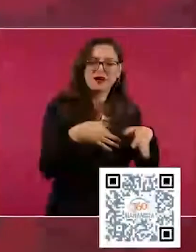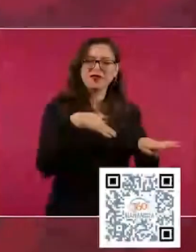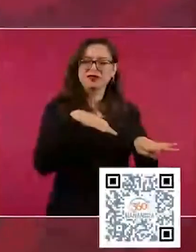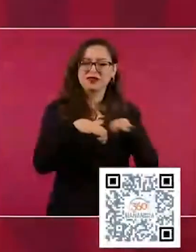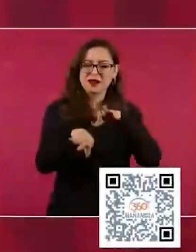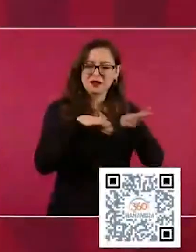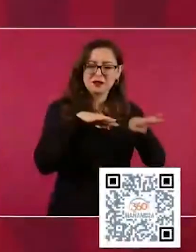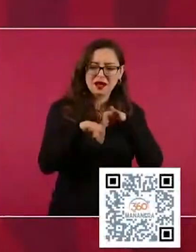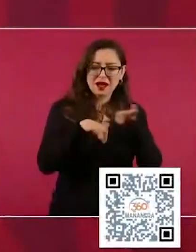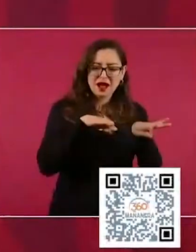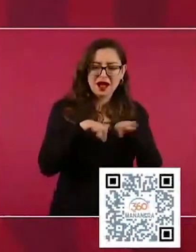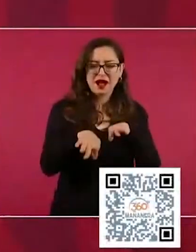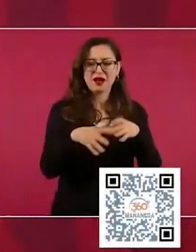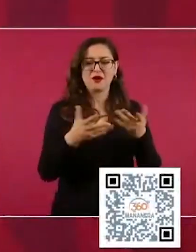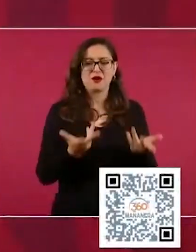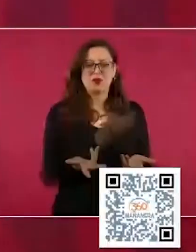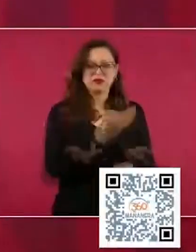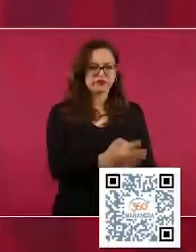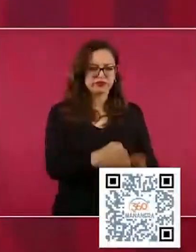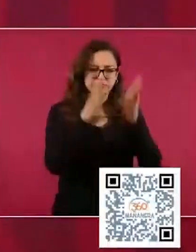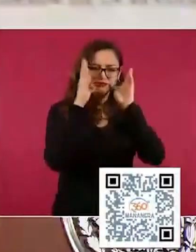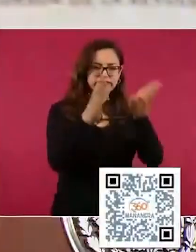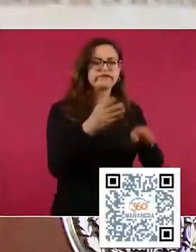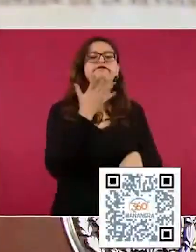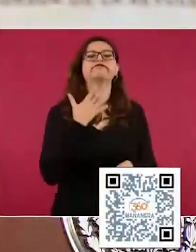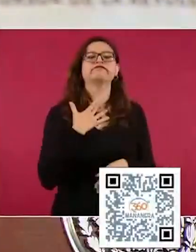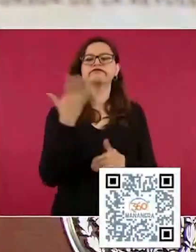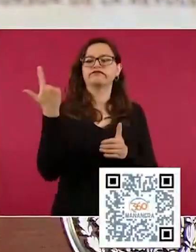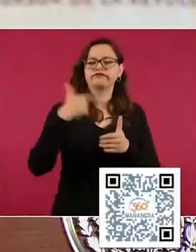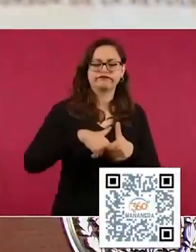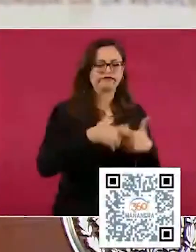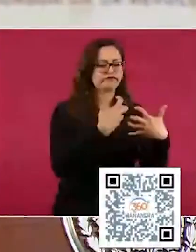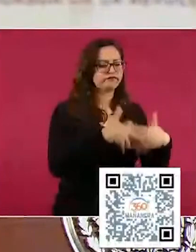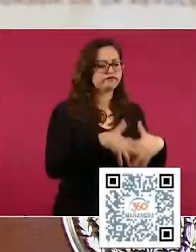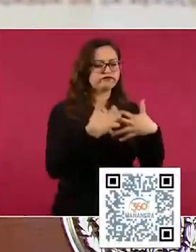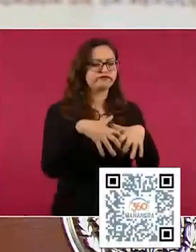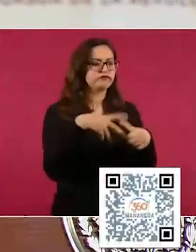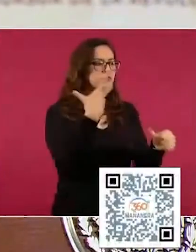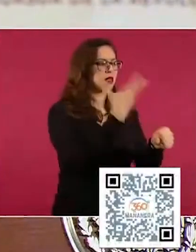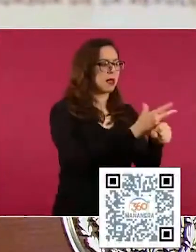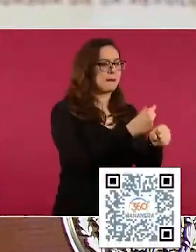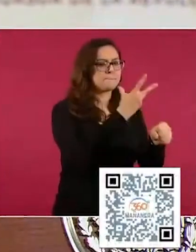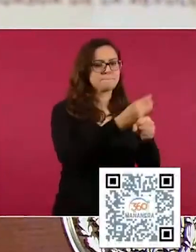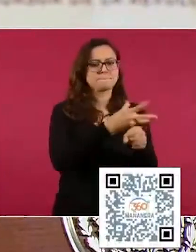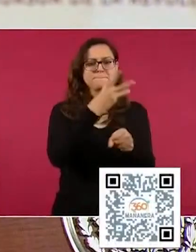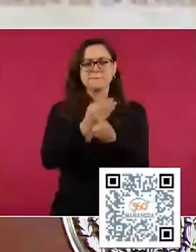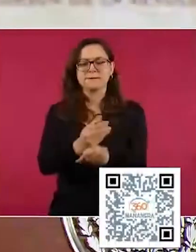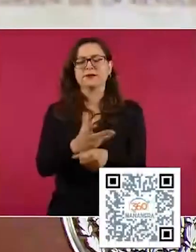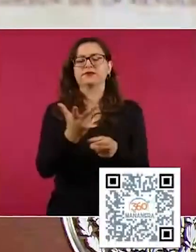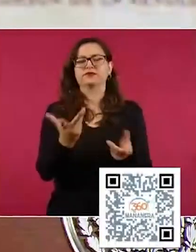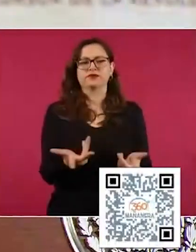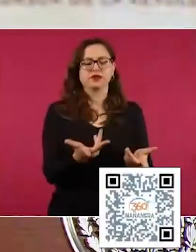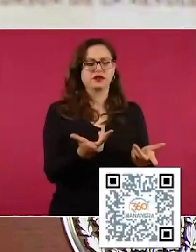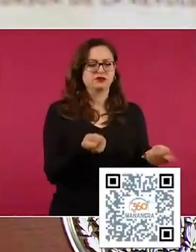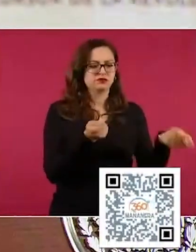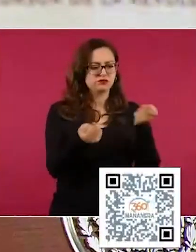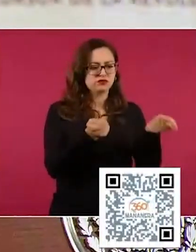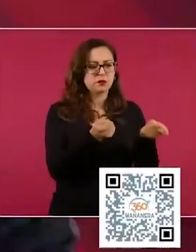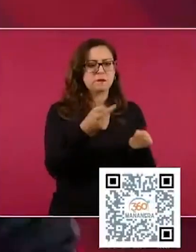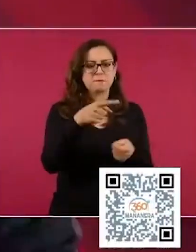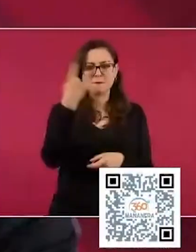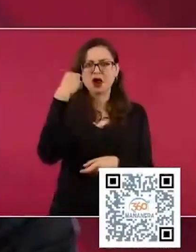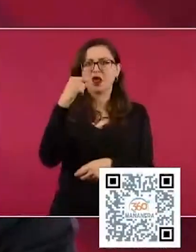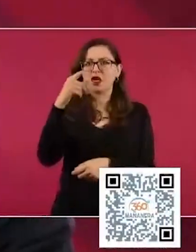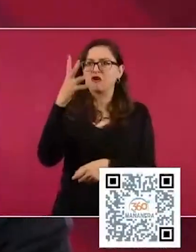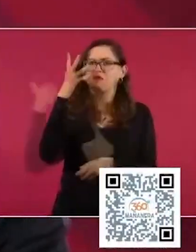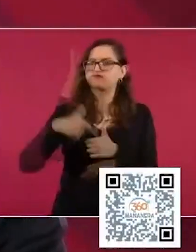para hacer autosuficientes en gasolina en diesel Que no aumenta el precio de las gasolinas